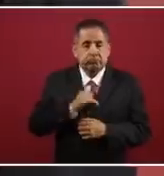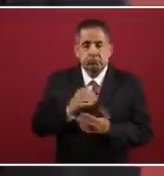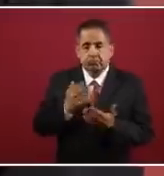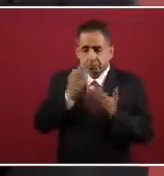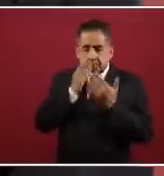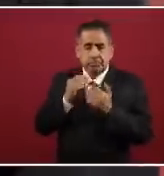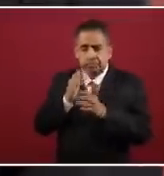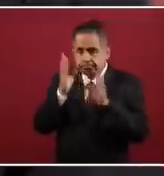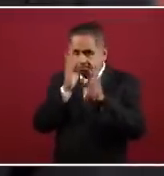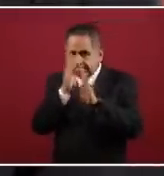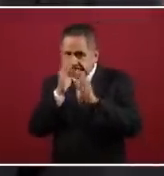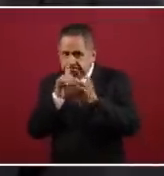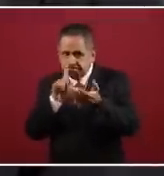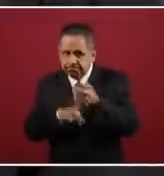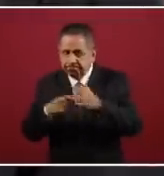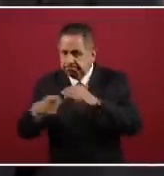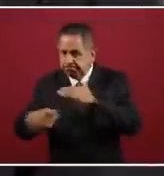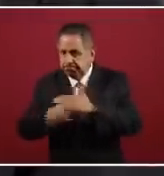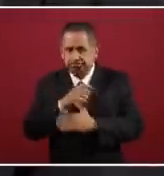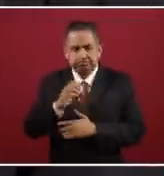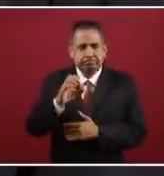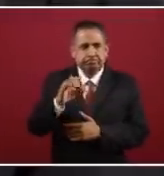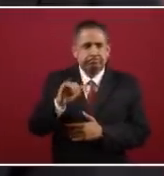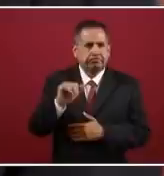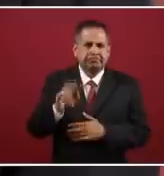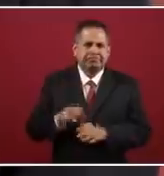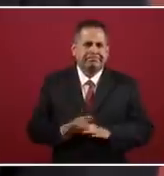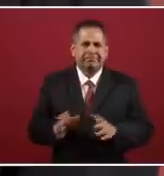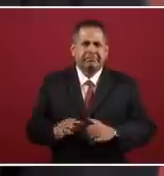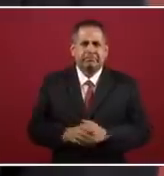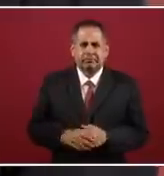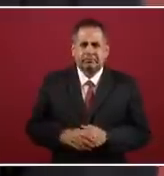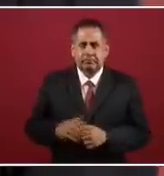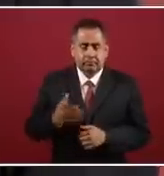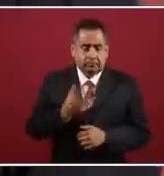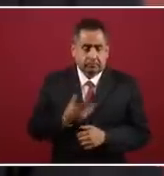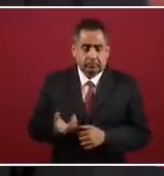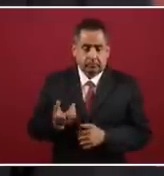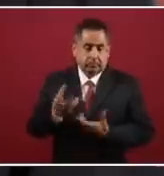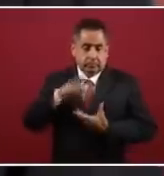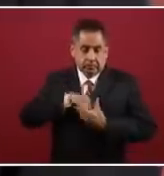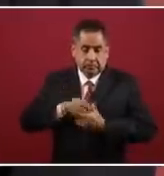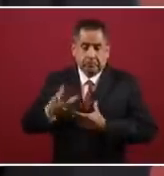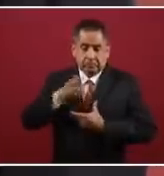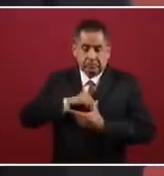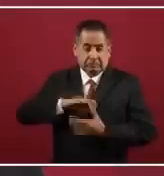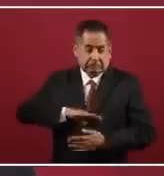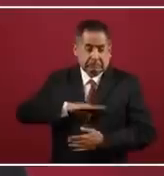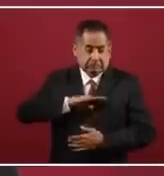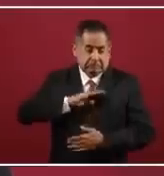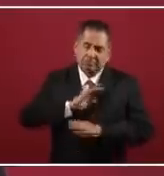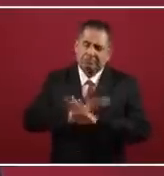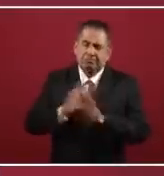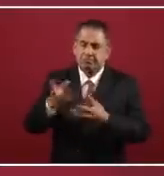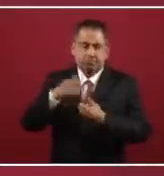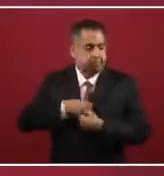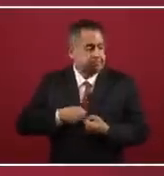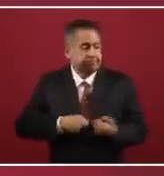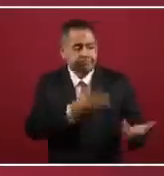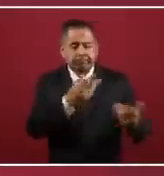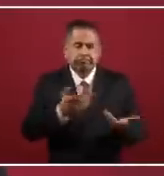no existe el CISEN. Entonces, pero como mi pecho no es bodega, pues siempre digo lo que